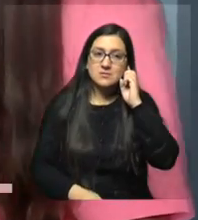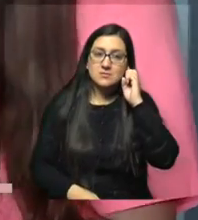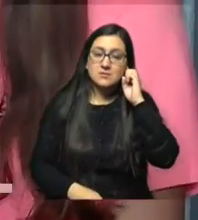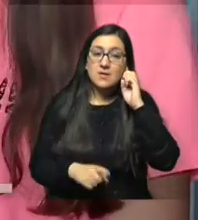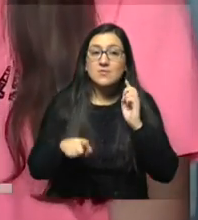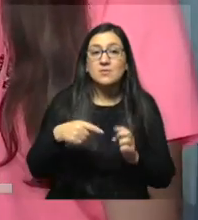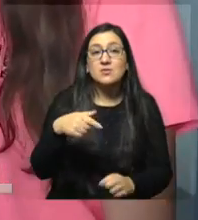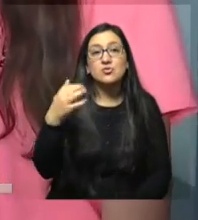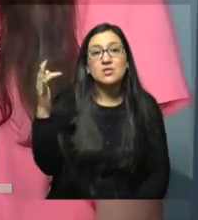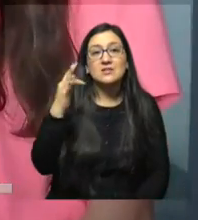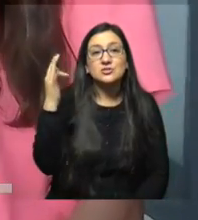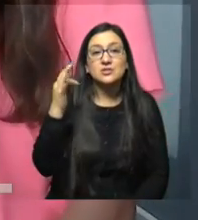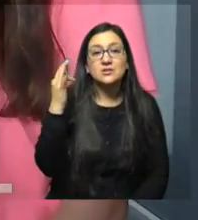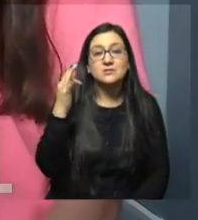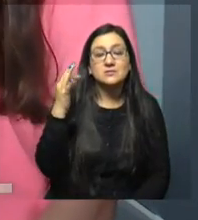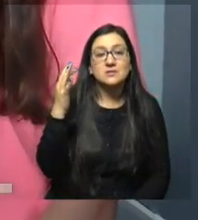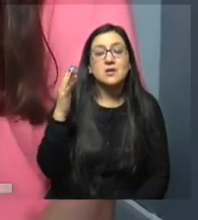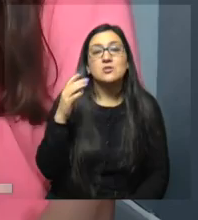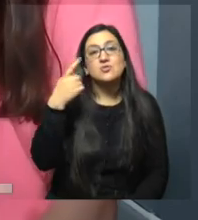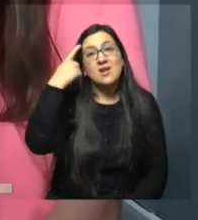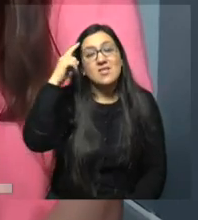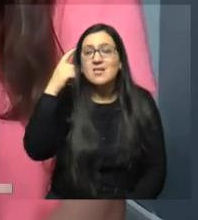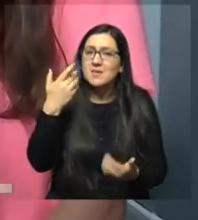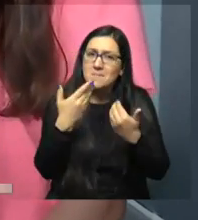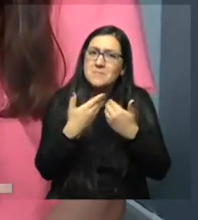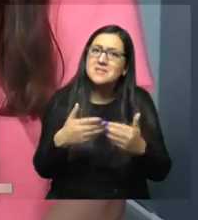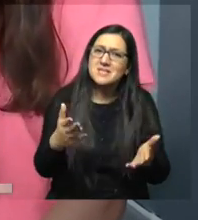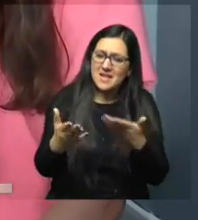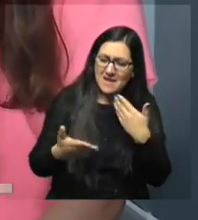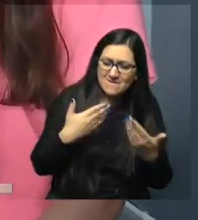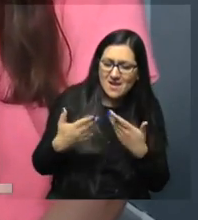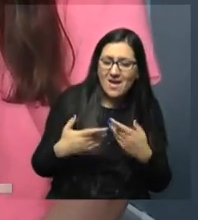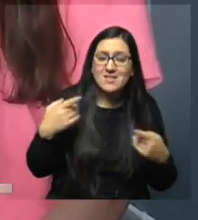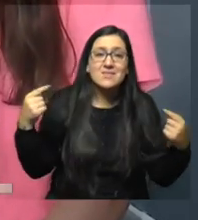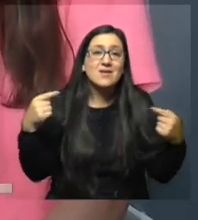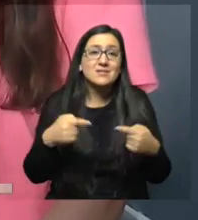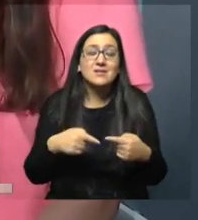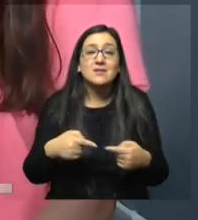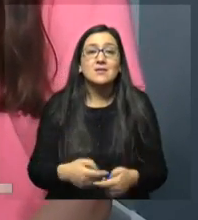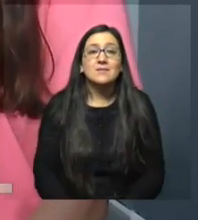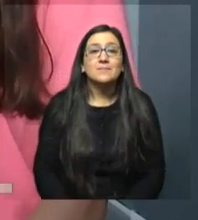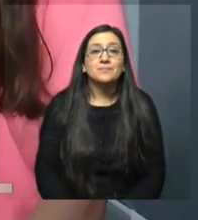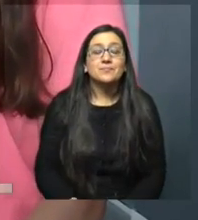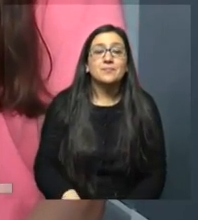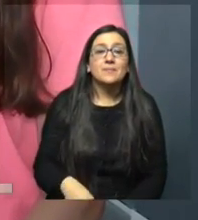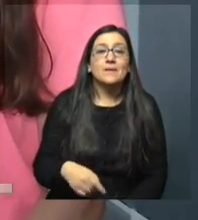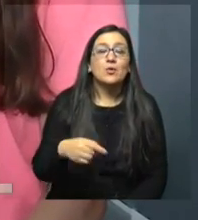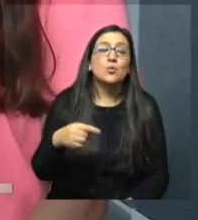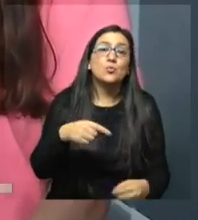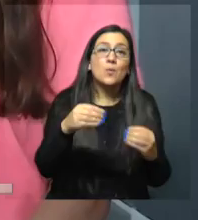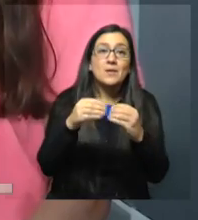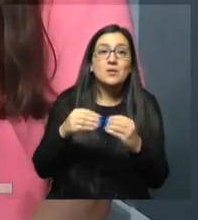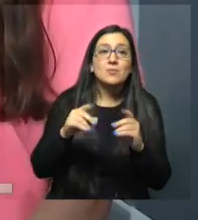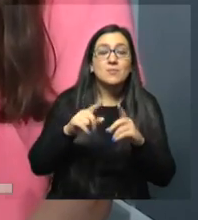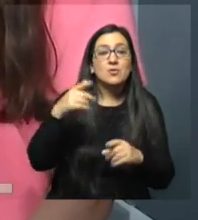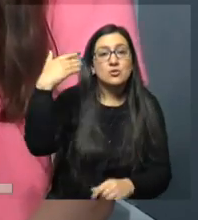de estos talleres sobre la idea de hablar, comenzar a discutir y a debatir con tus padres, pero también con los adultos sobre estas temáticas?